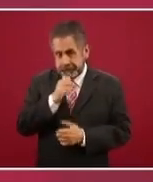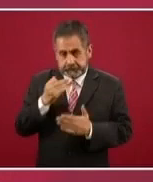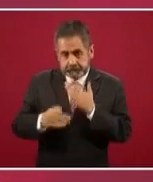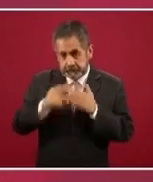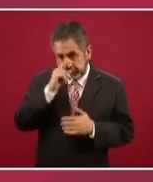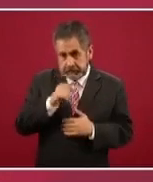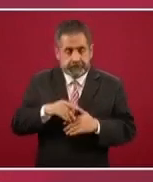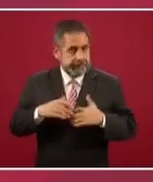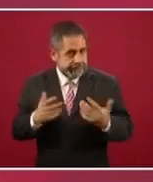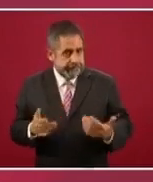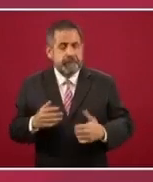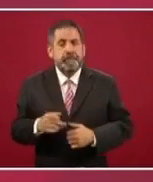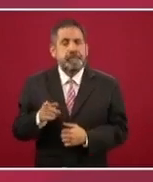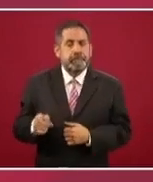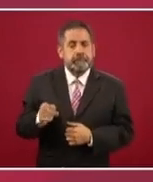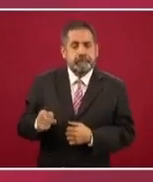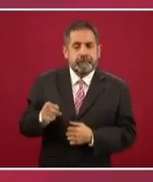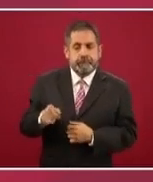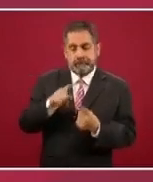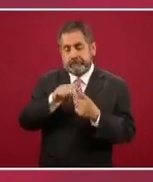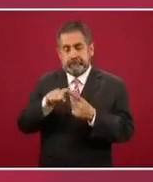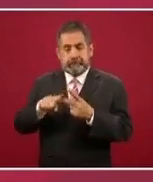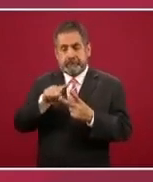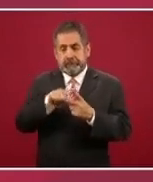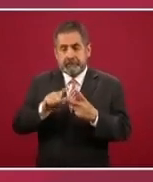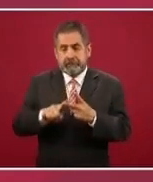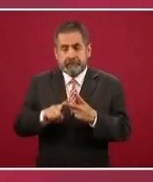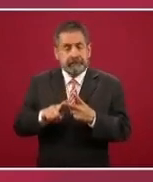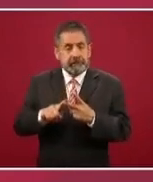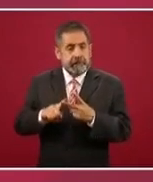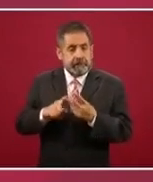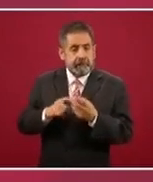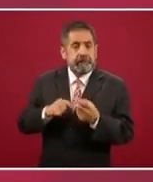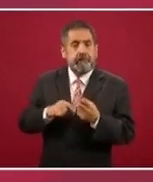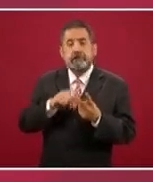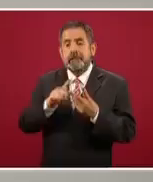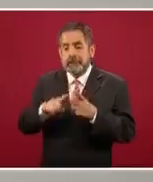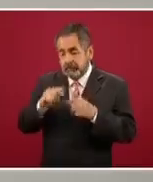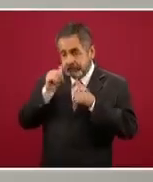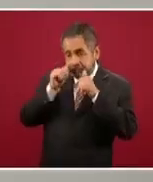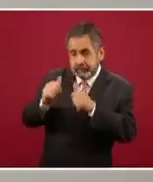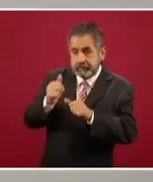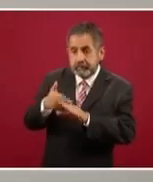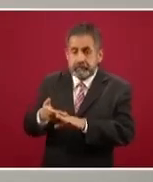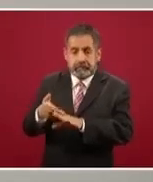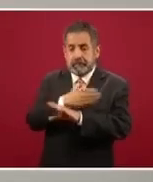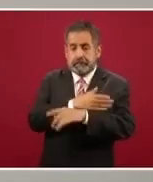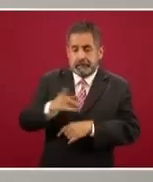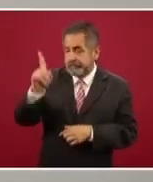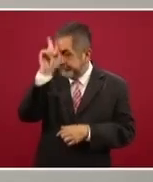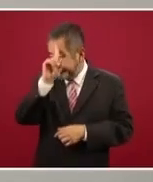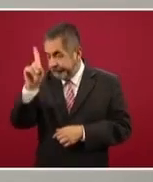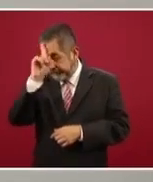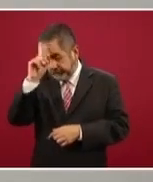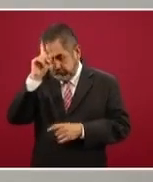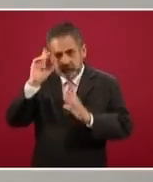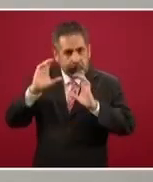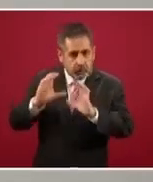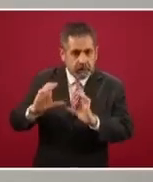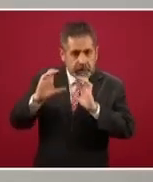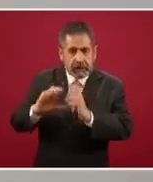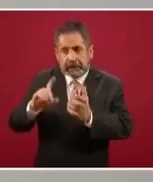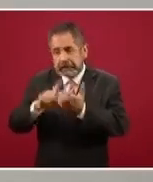Y dentro de estos dos grandes pilares está la atención preventiva, la que